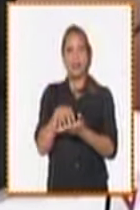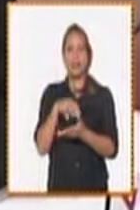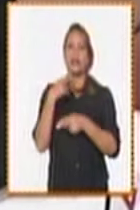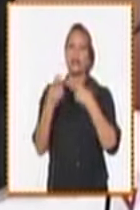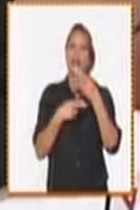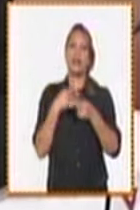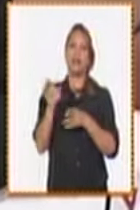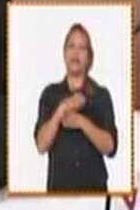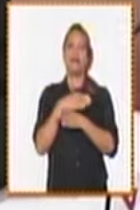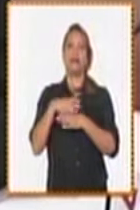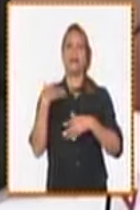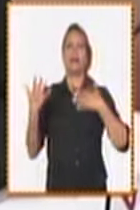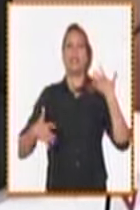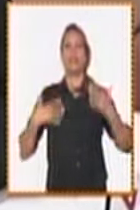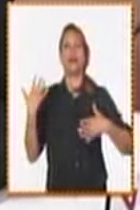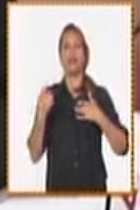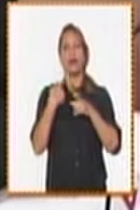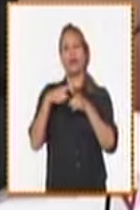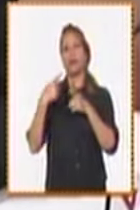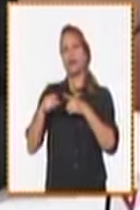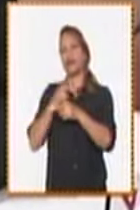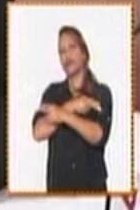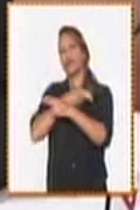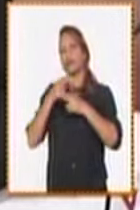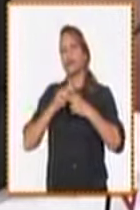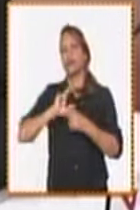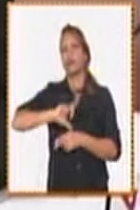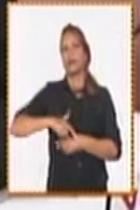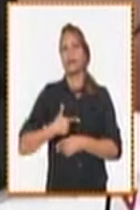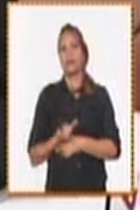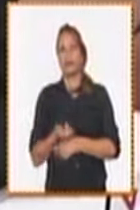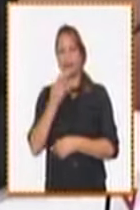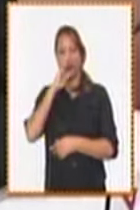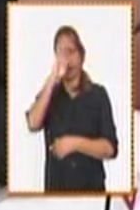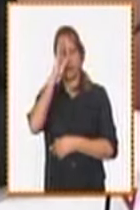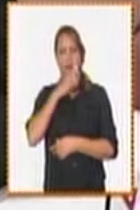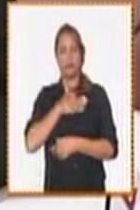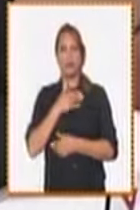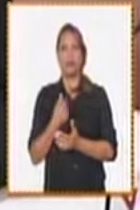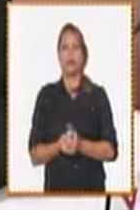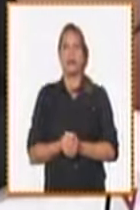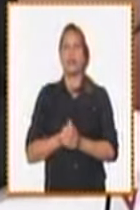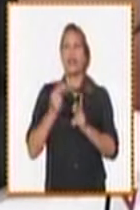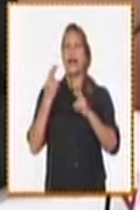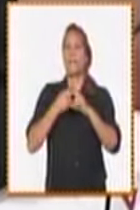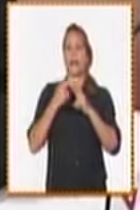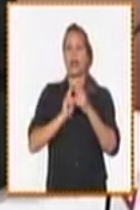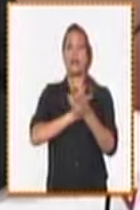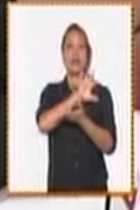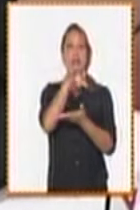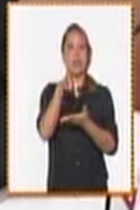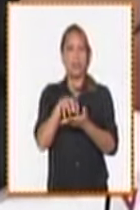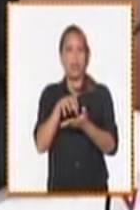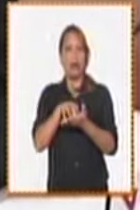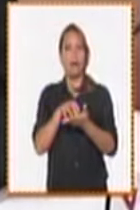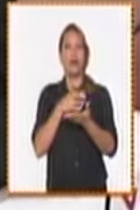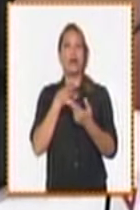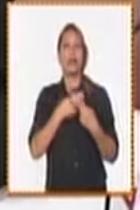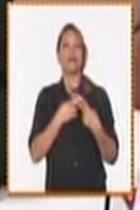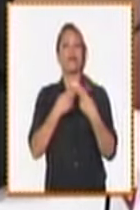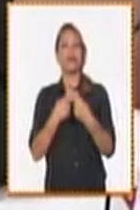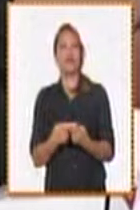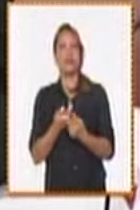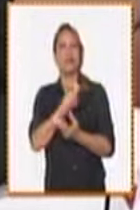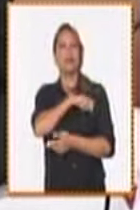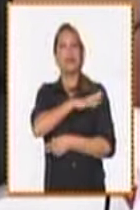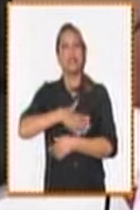muchas primeras veces cosas para la historia y para la cultura de toda Cuba. Bayamo, que la heroicidad que emana de su pueblo